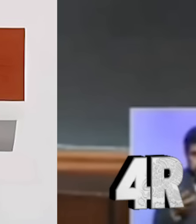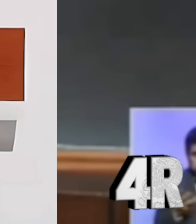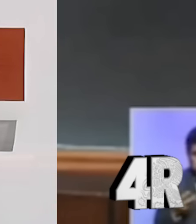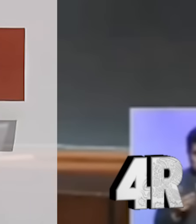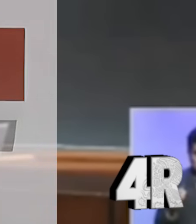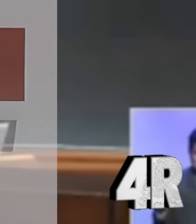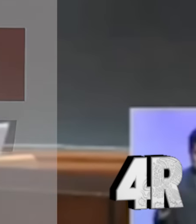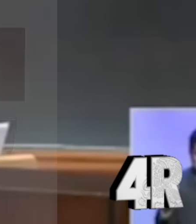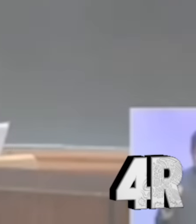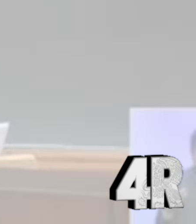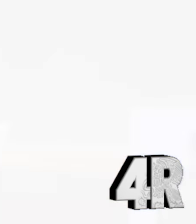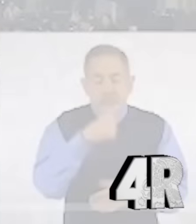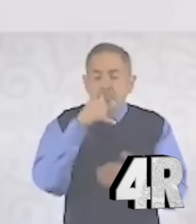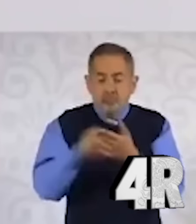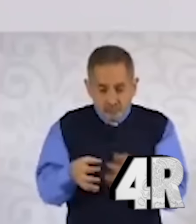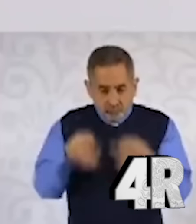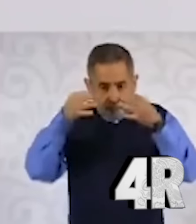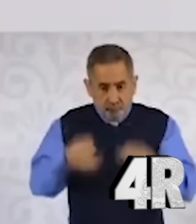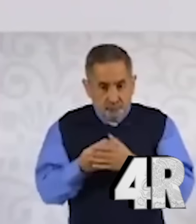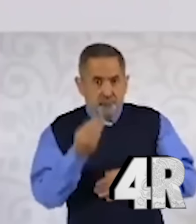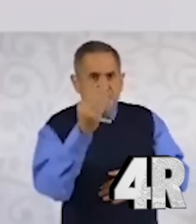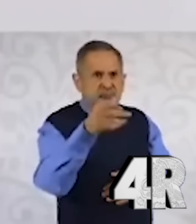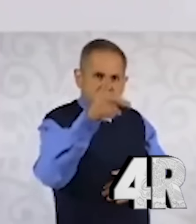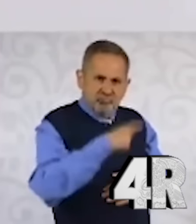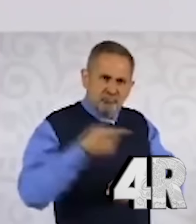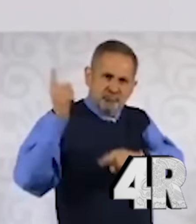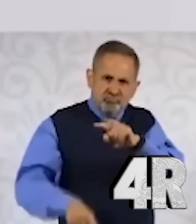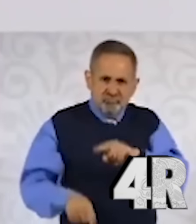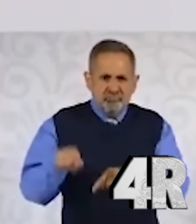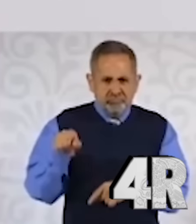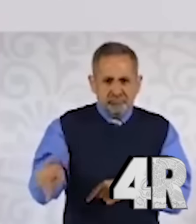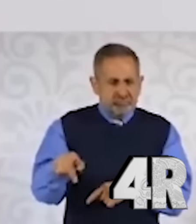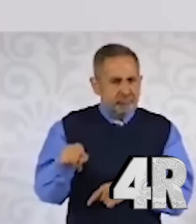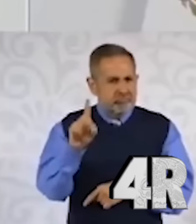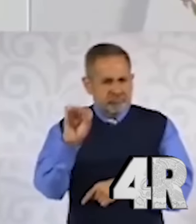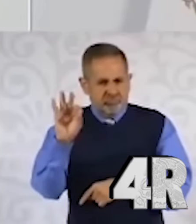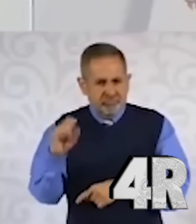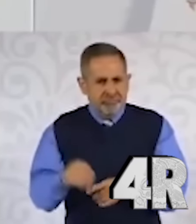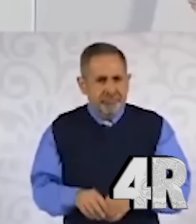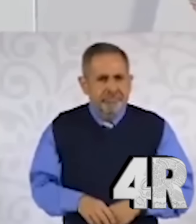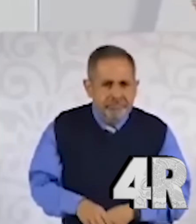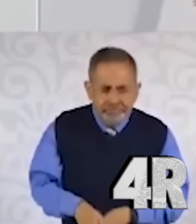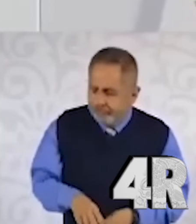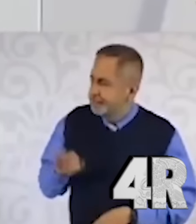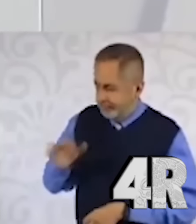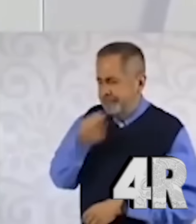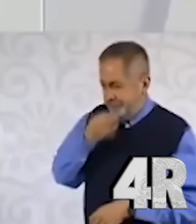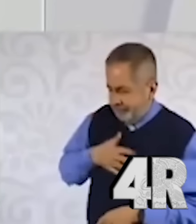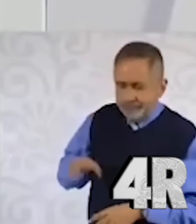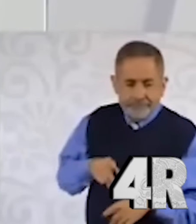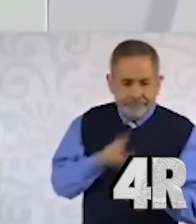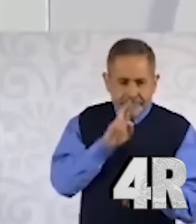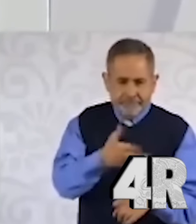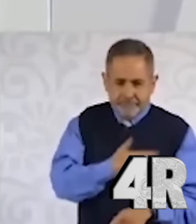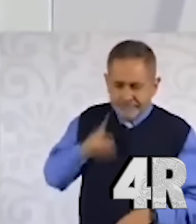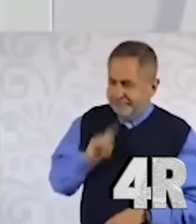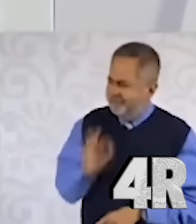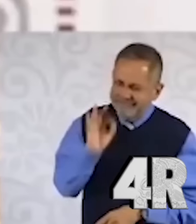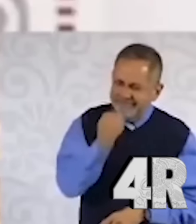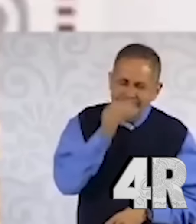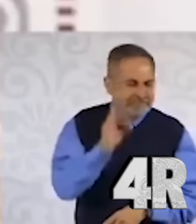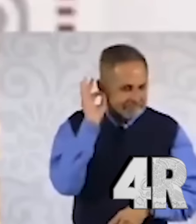presidenta de México fíjense este está muy bueno también buenísimo a ver